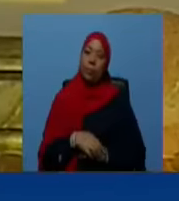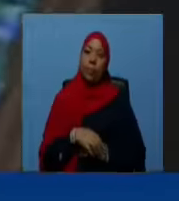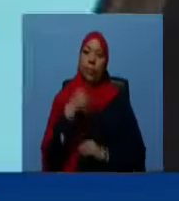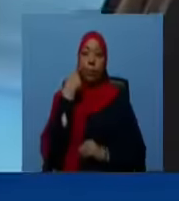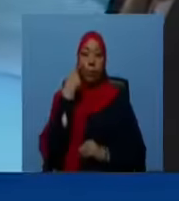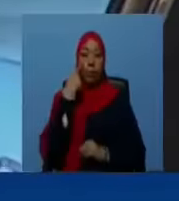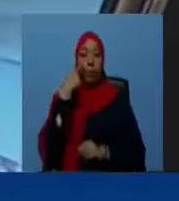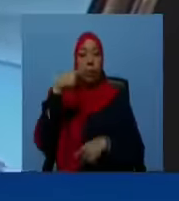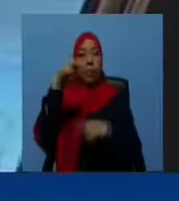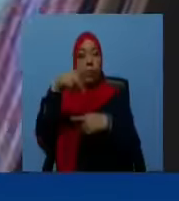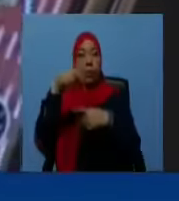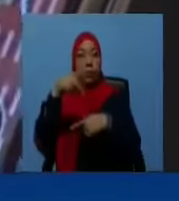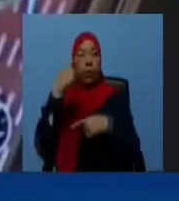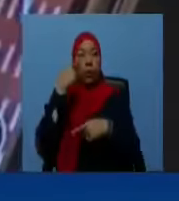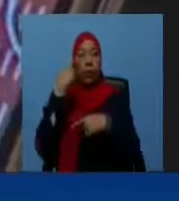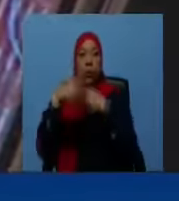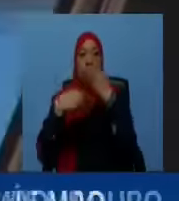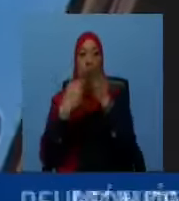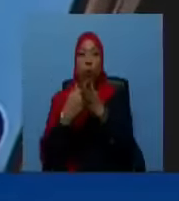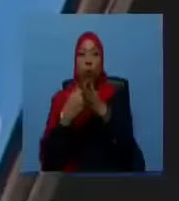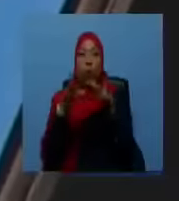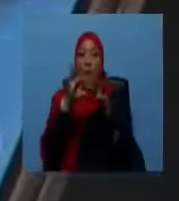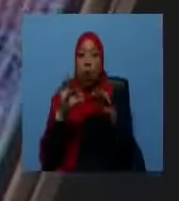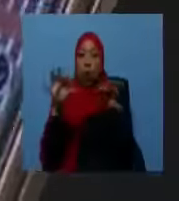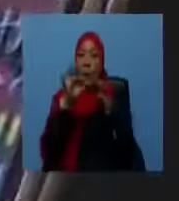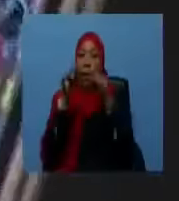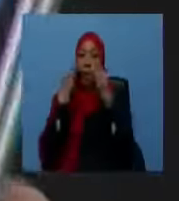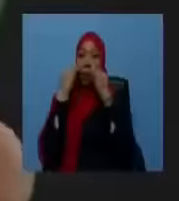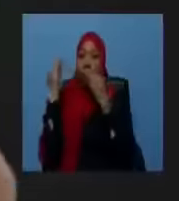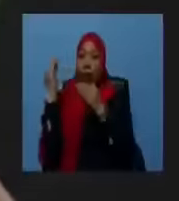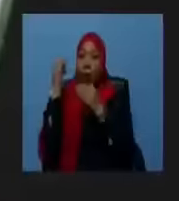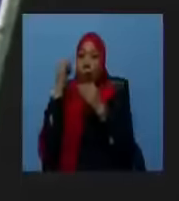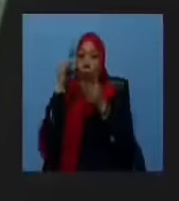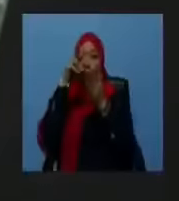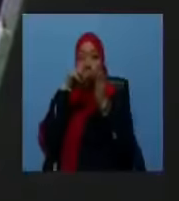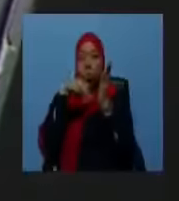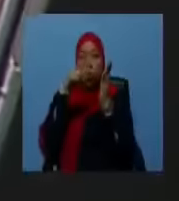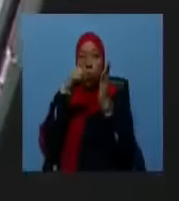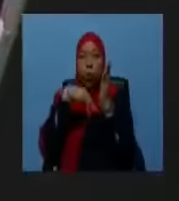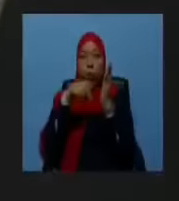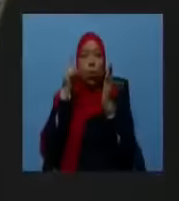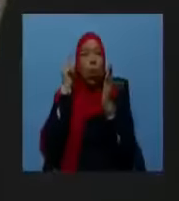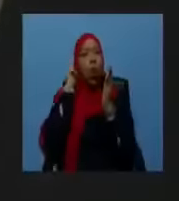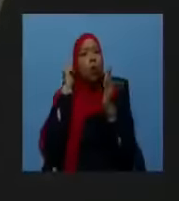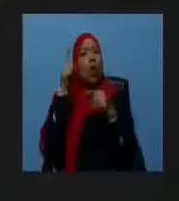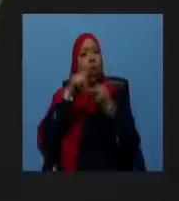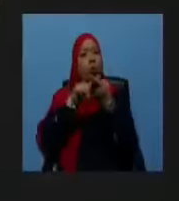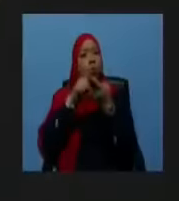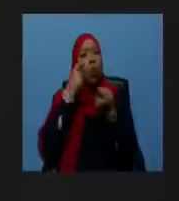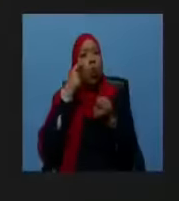¿Eh? Aquí te llegan las cuentas. Mira, aquí está la del doctor Biter. ¿Ustedes han visto el doctor Biter?